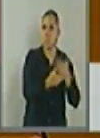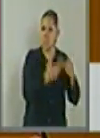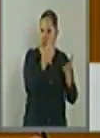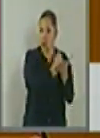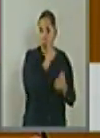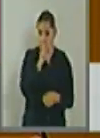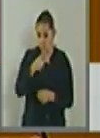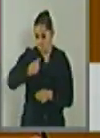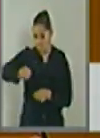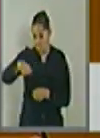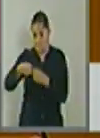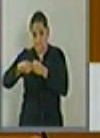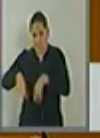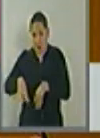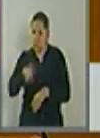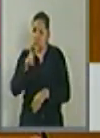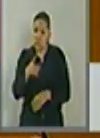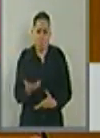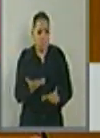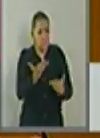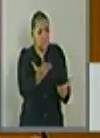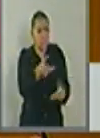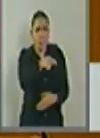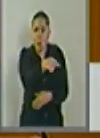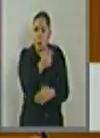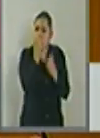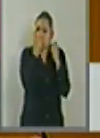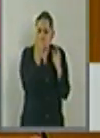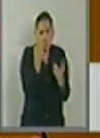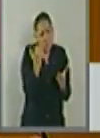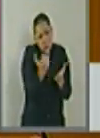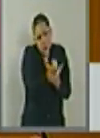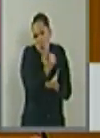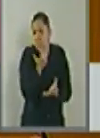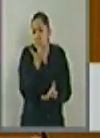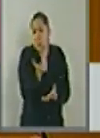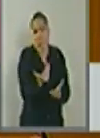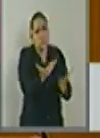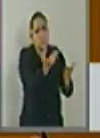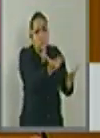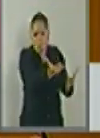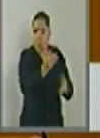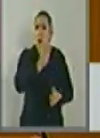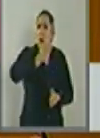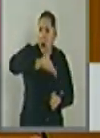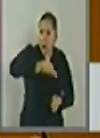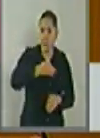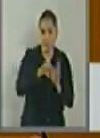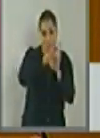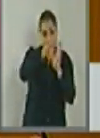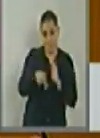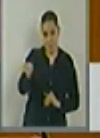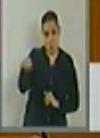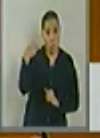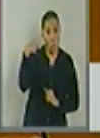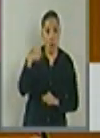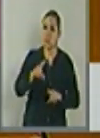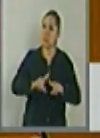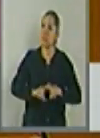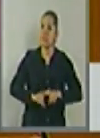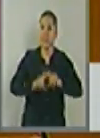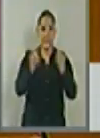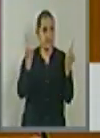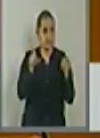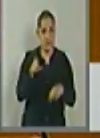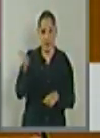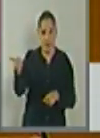día. Lo que no ha sucedido, por cierto, en estados como Puebla, en donde perdieron, a diferencia de